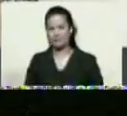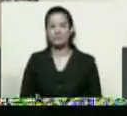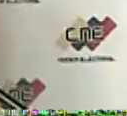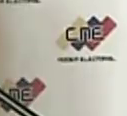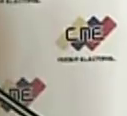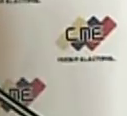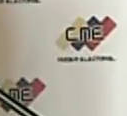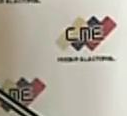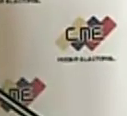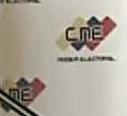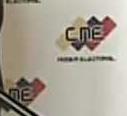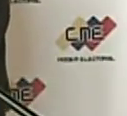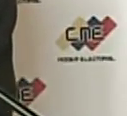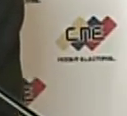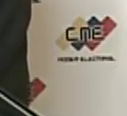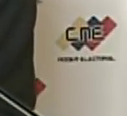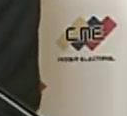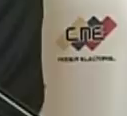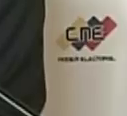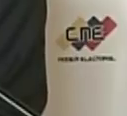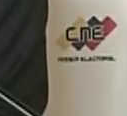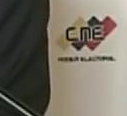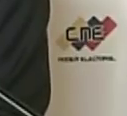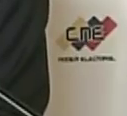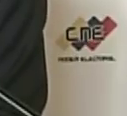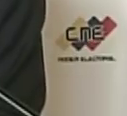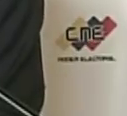ronda de preguntas, Marcos Salgados de Hispan TV.